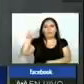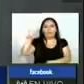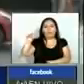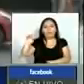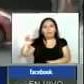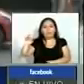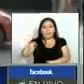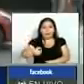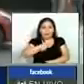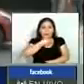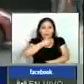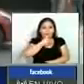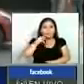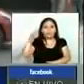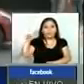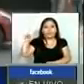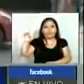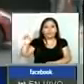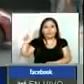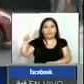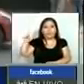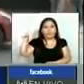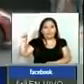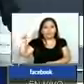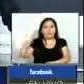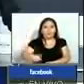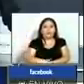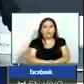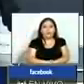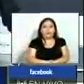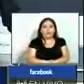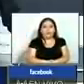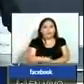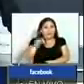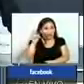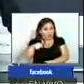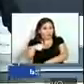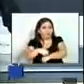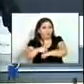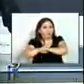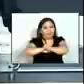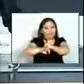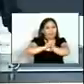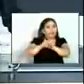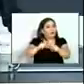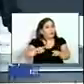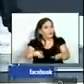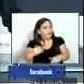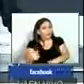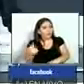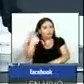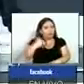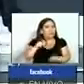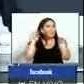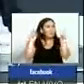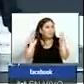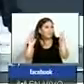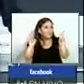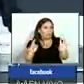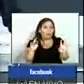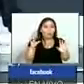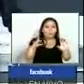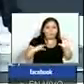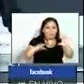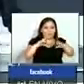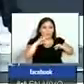Noticiero Hechos Melisa Galicia Vamos a ir A una pausa Comercial Pero cuando regresemos Vamos a hablar De los